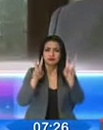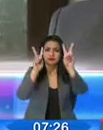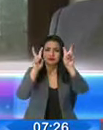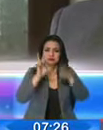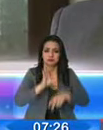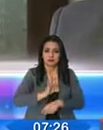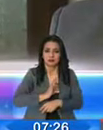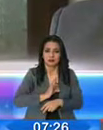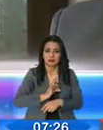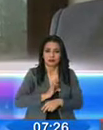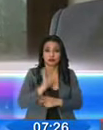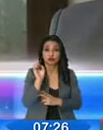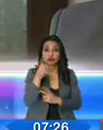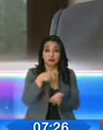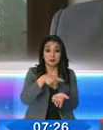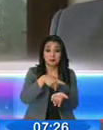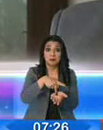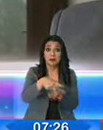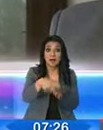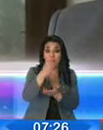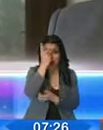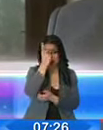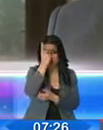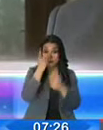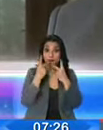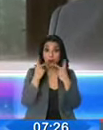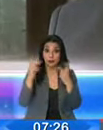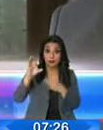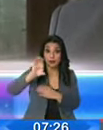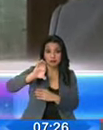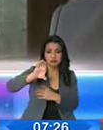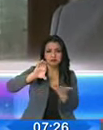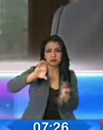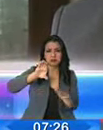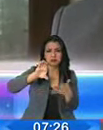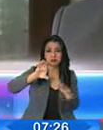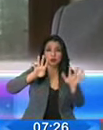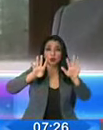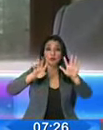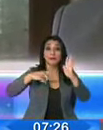y solamente en el pago de la deuda pública se va alrededor de